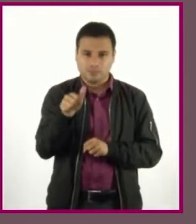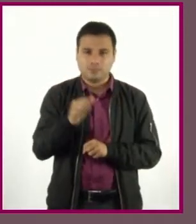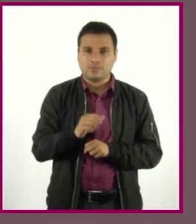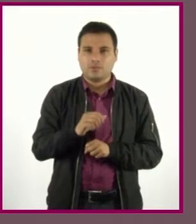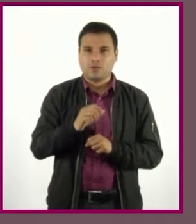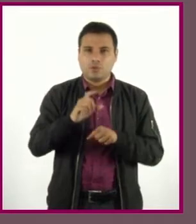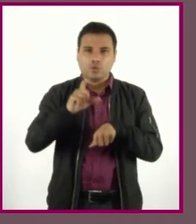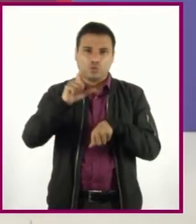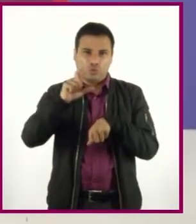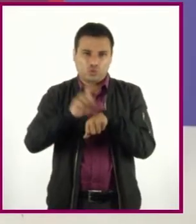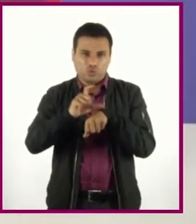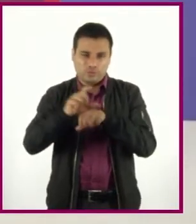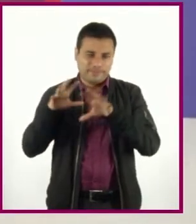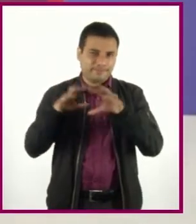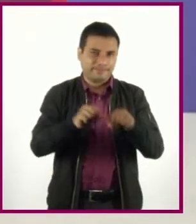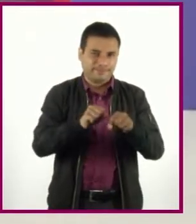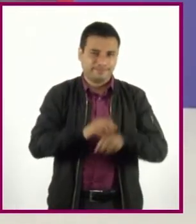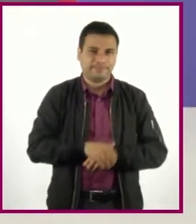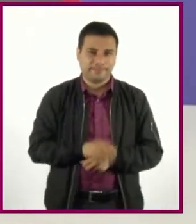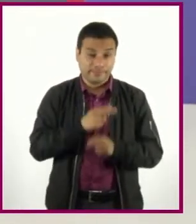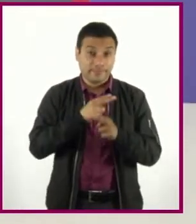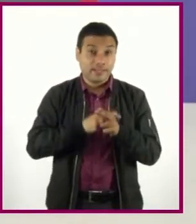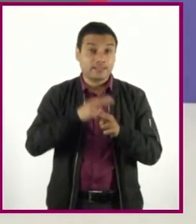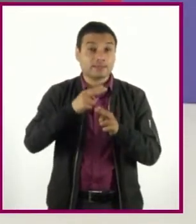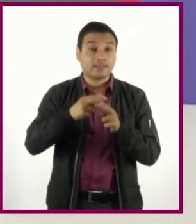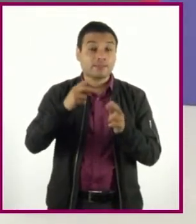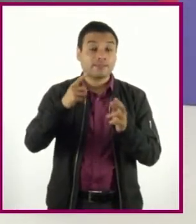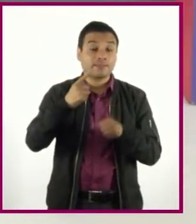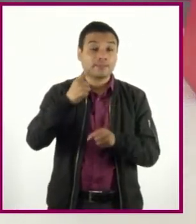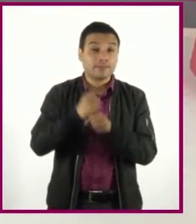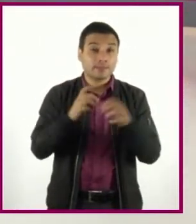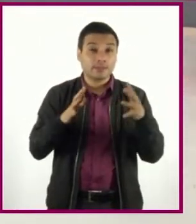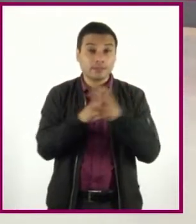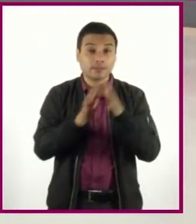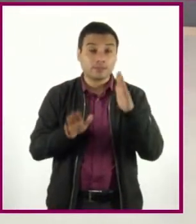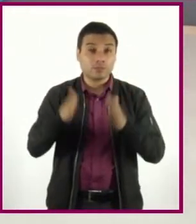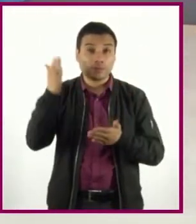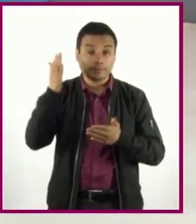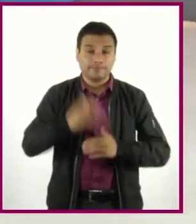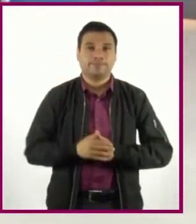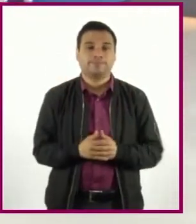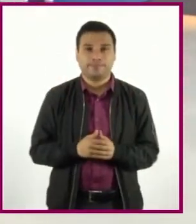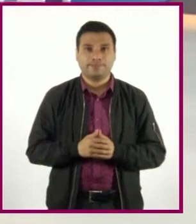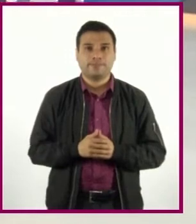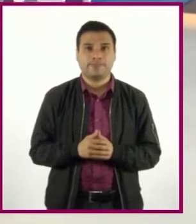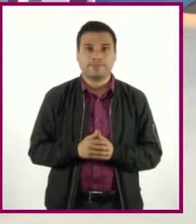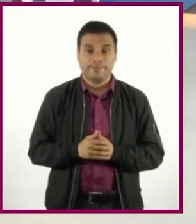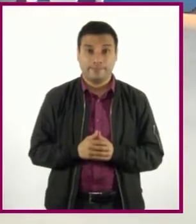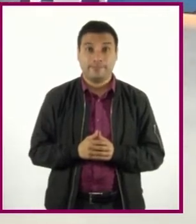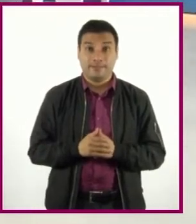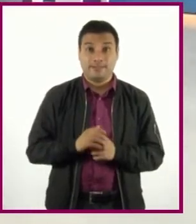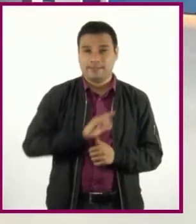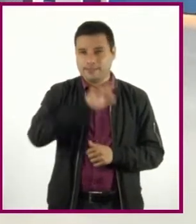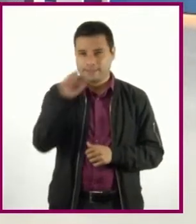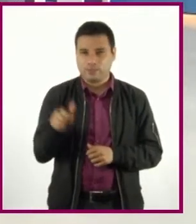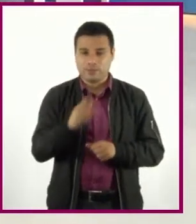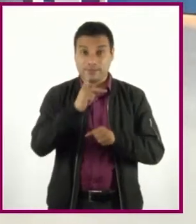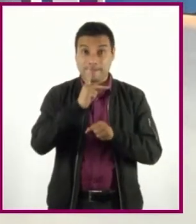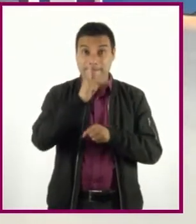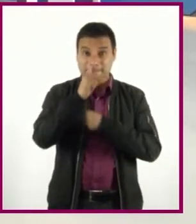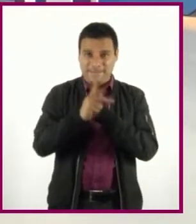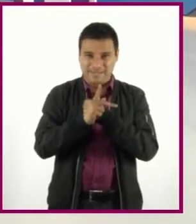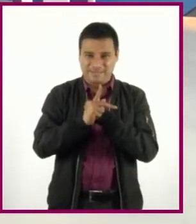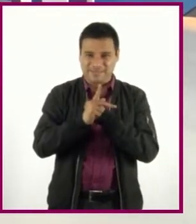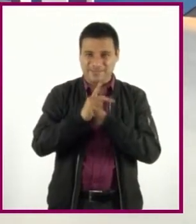Guerra Mundial. Como recordarán, las potencias europeas dividieron los territorios del Imperio